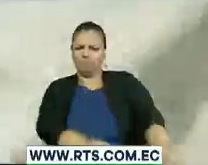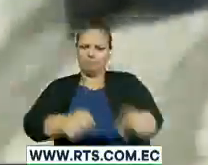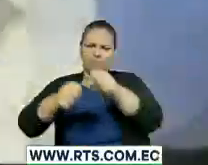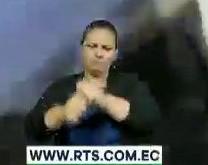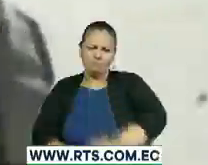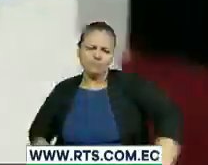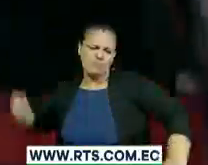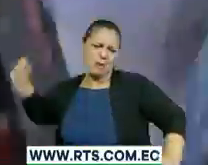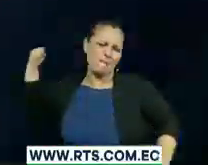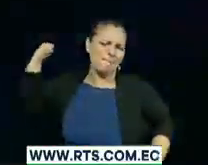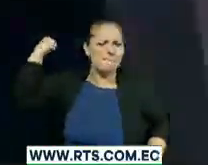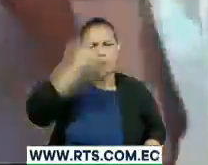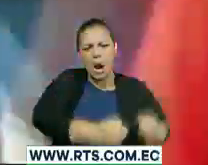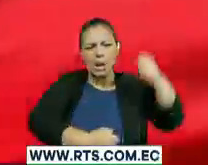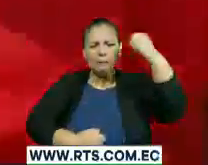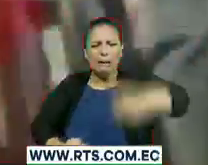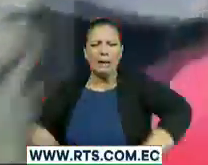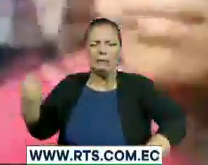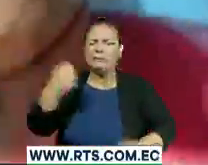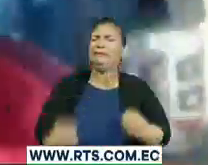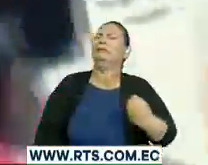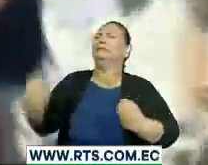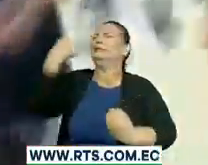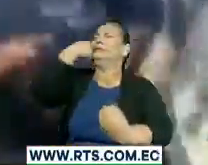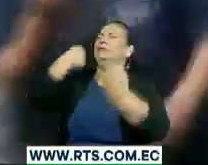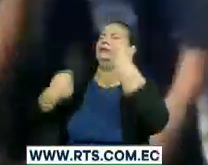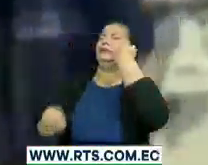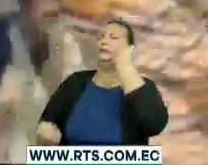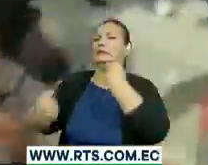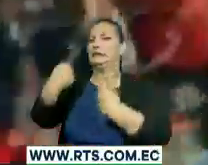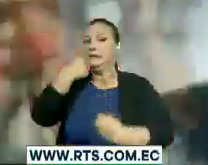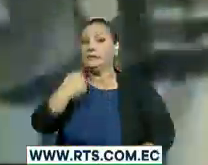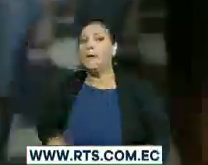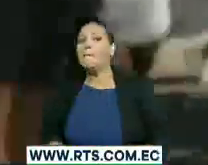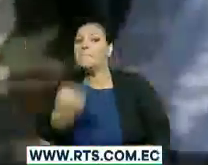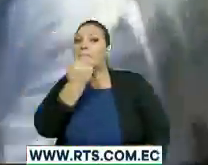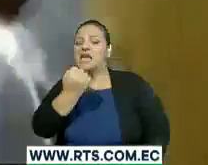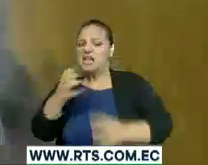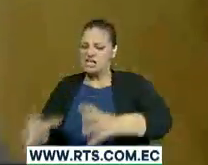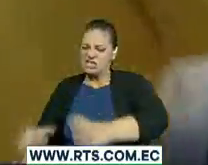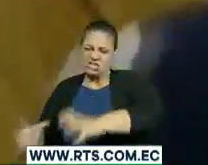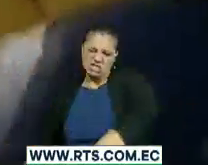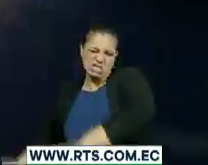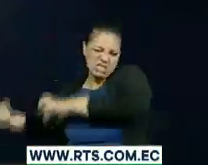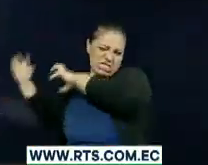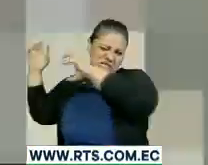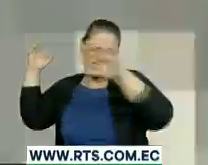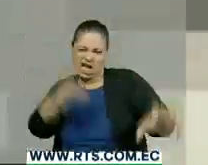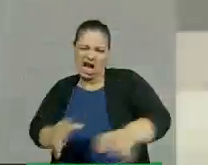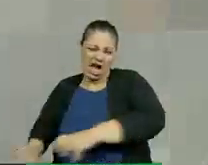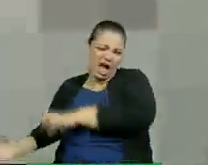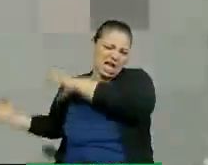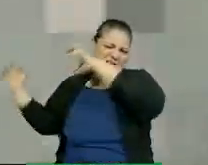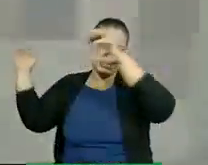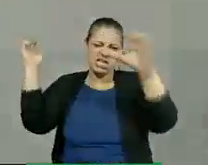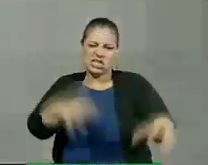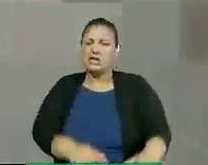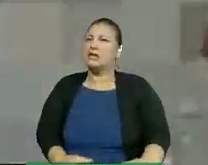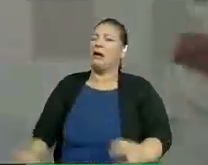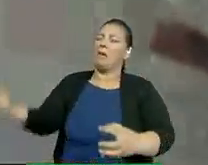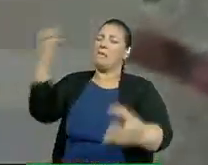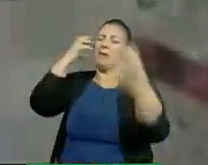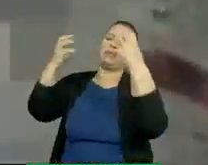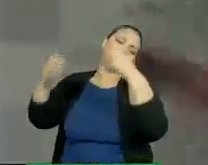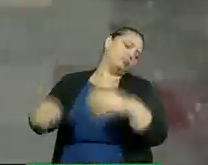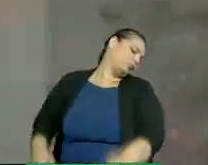rumores infundados, que pasó factura a 3 personas que si bien andaban robando a los transeúntes, nunca quisieron secuestrar a niños,